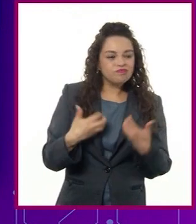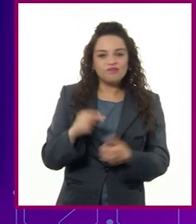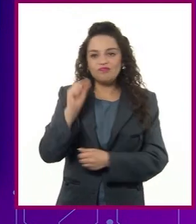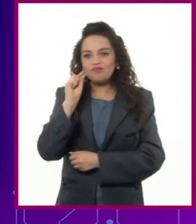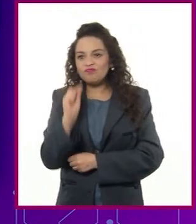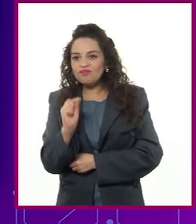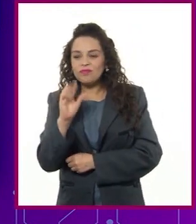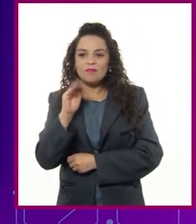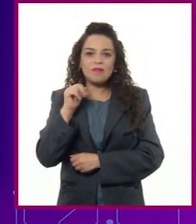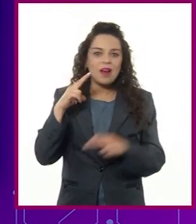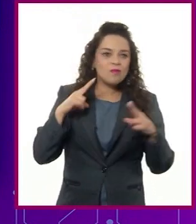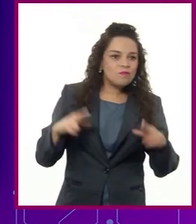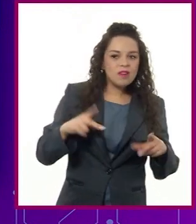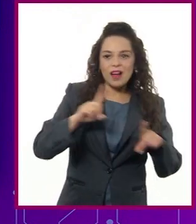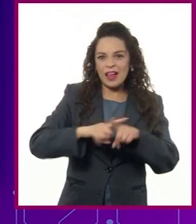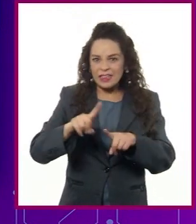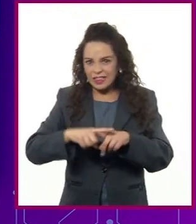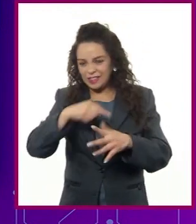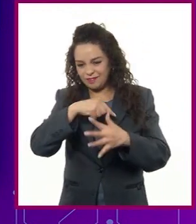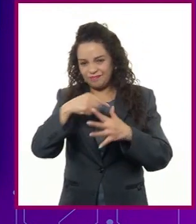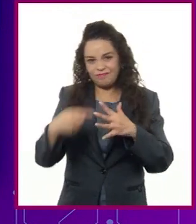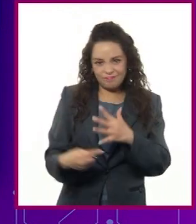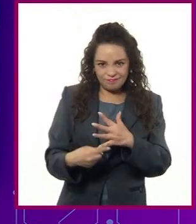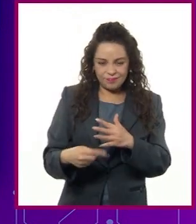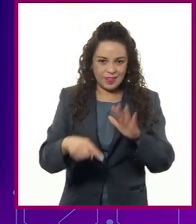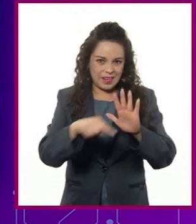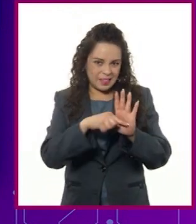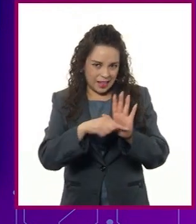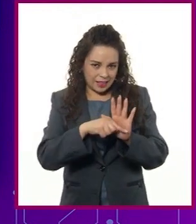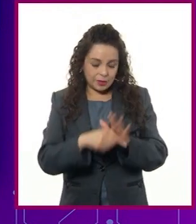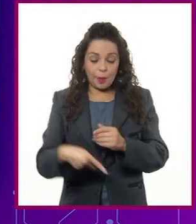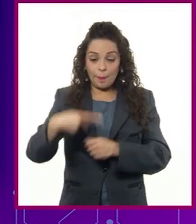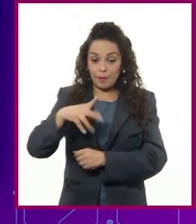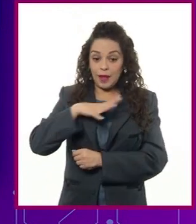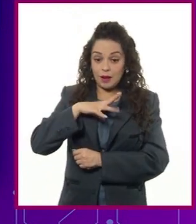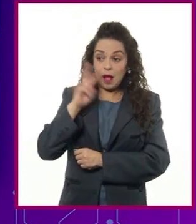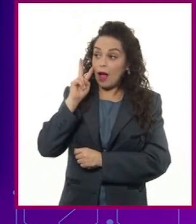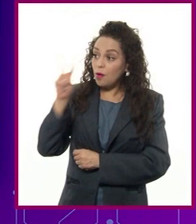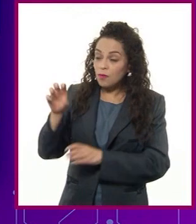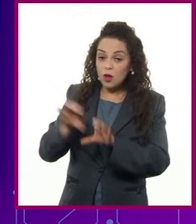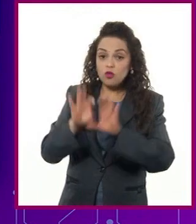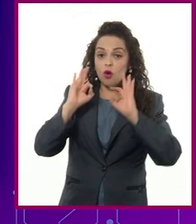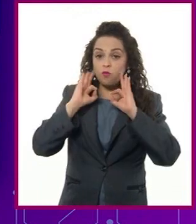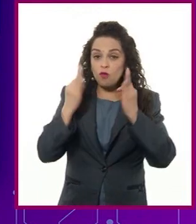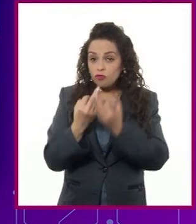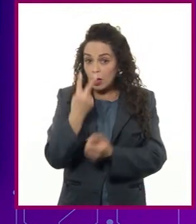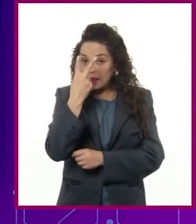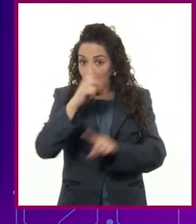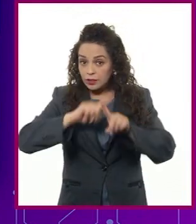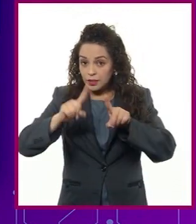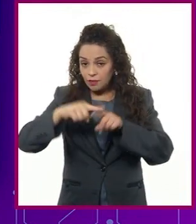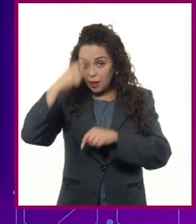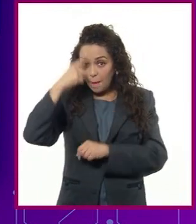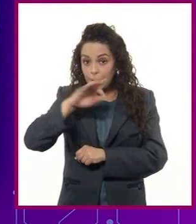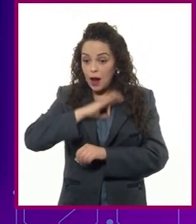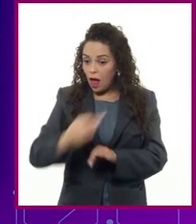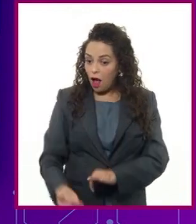diagrama, se muestran dos opciones de enfrentar el conflicto. La primera es la